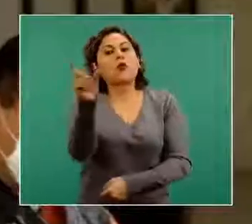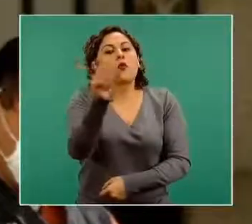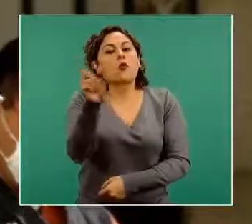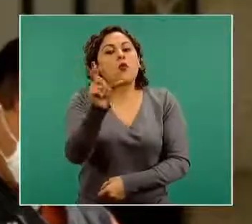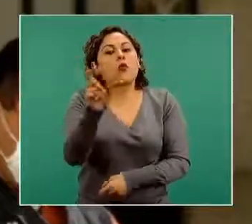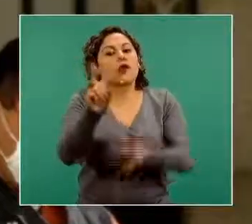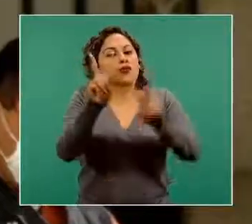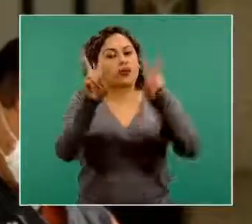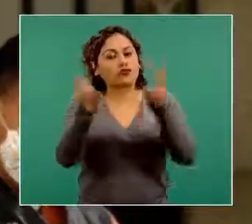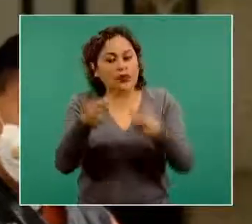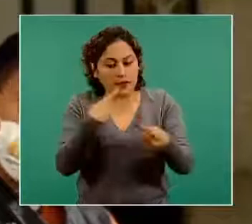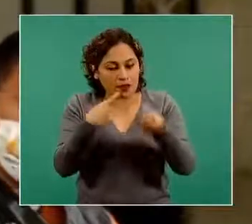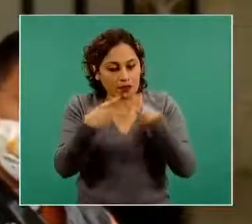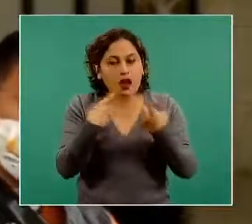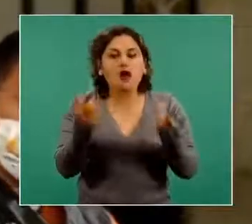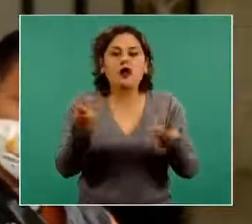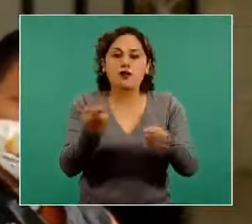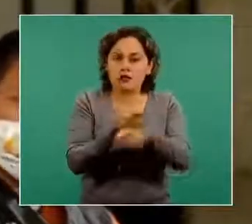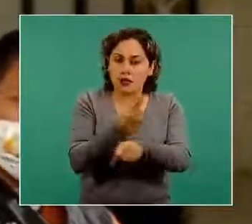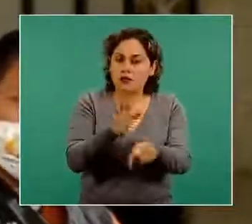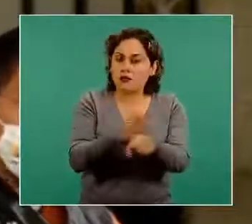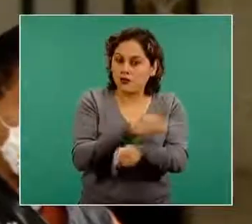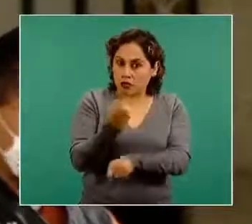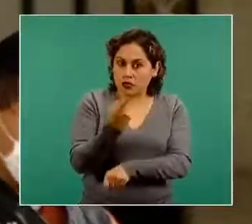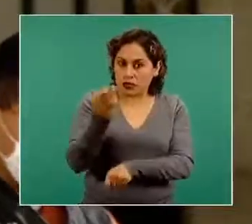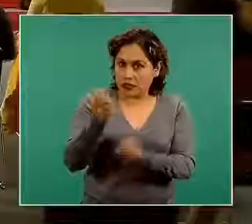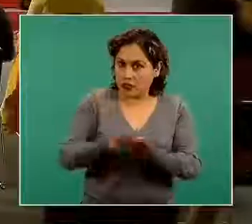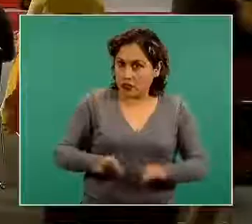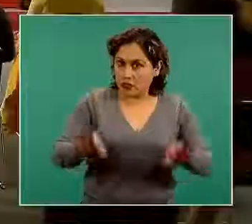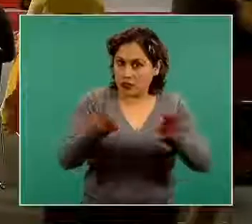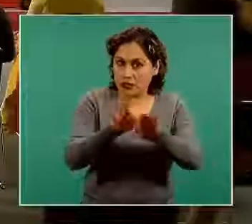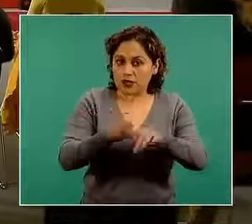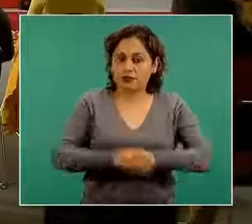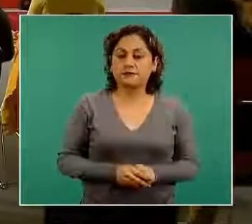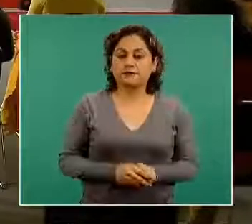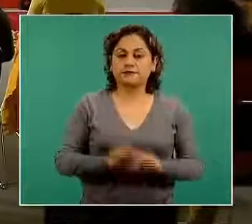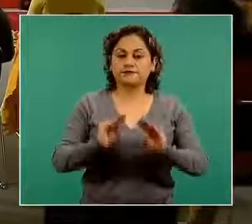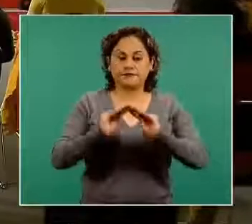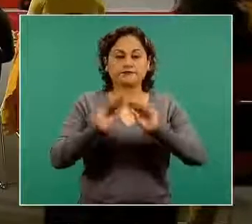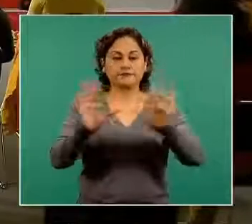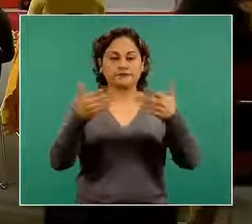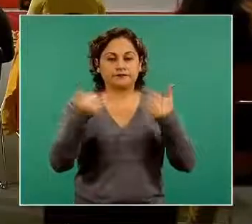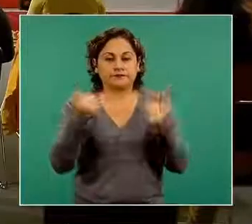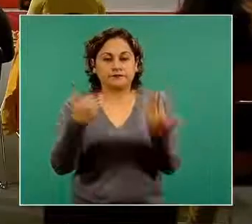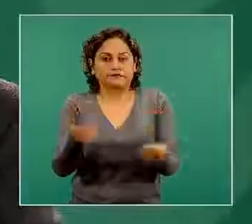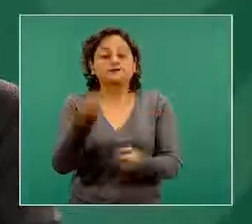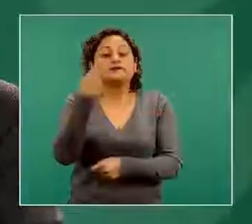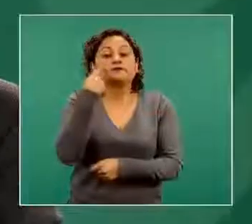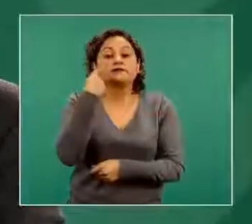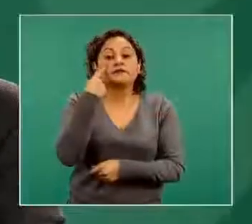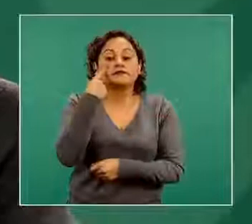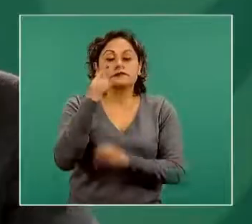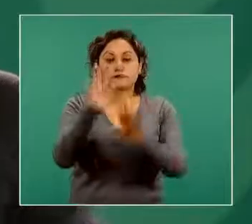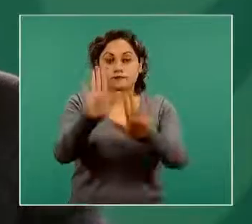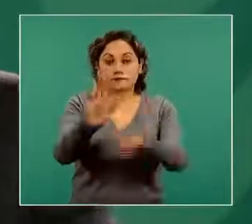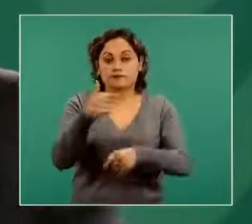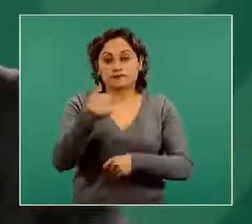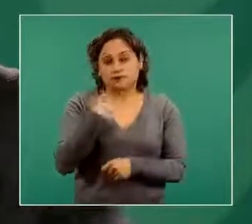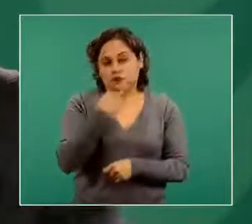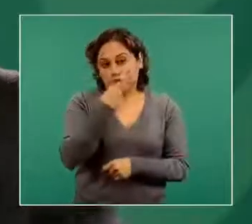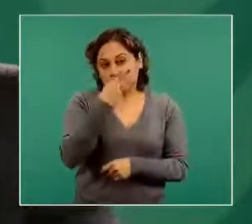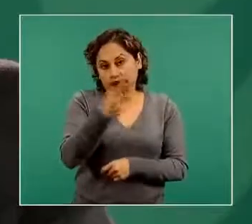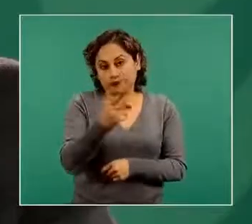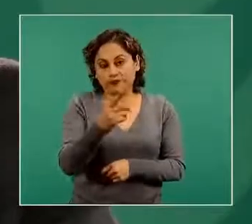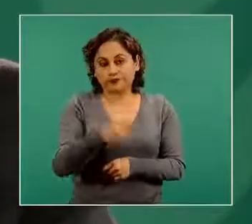tocar estos puntos que realmente son Gracias, importantes. Juan, queda claro el punto. La idea es, existen múltiples